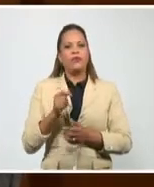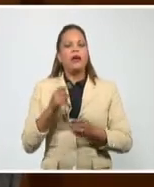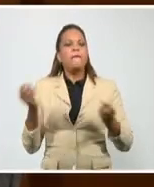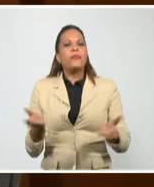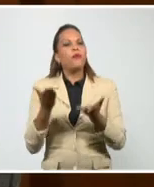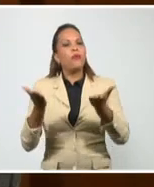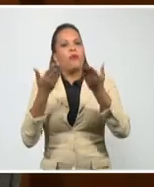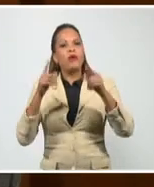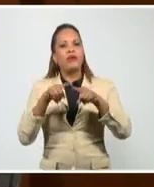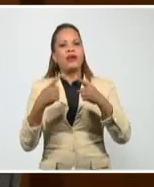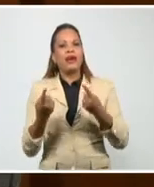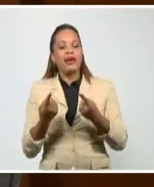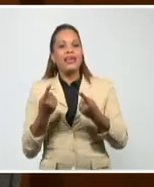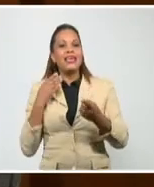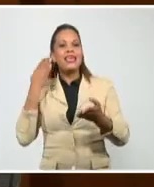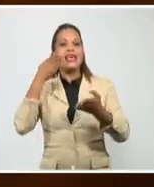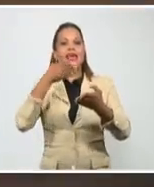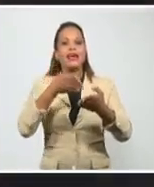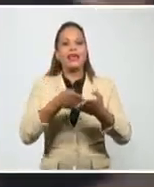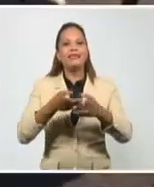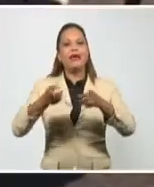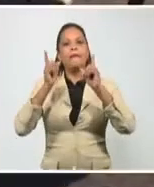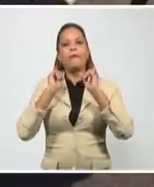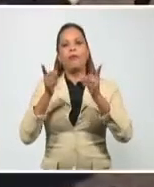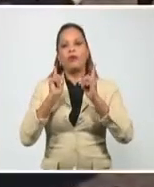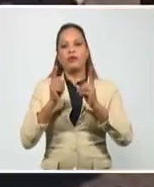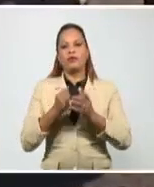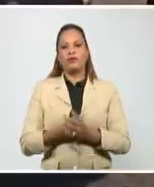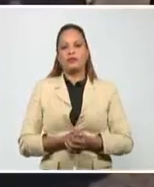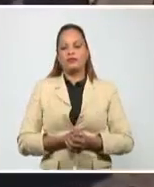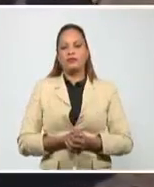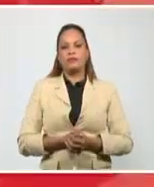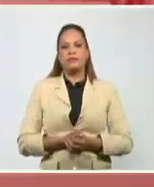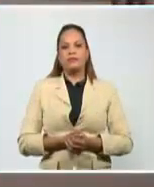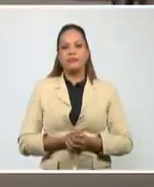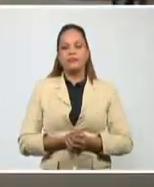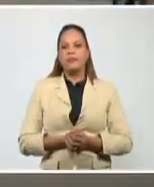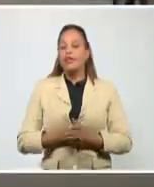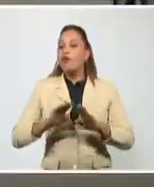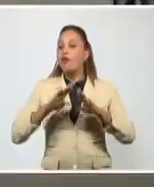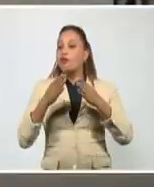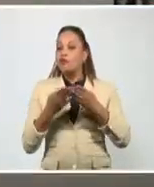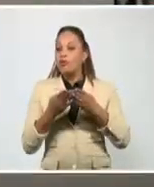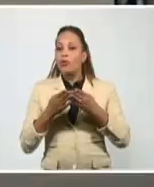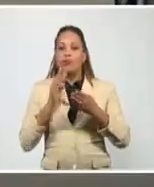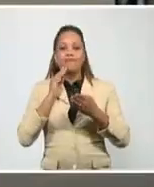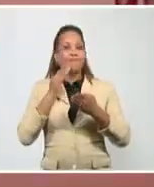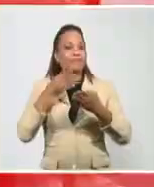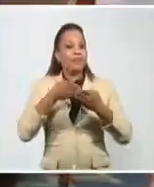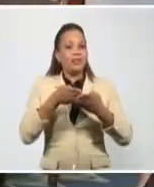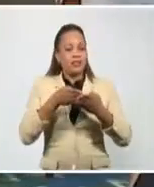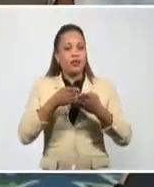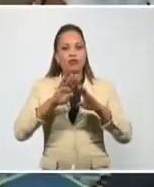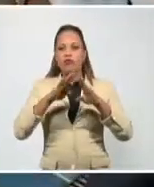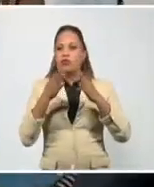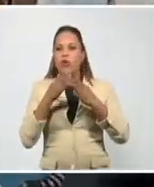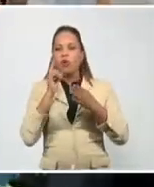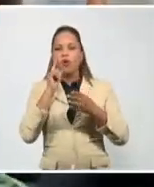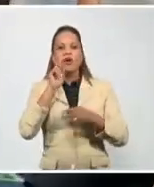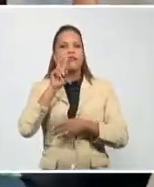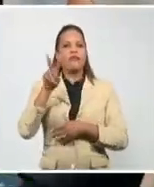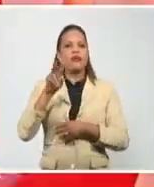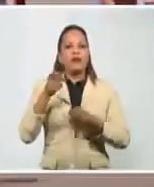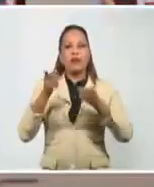de injerencia política. Con toda intención, sus iniciativas aparecen en contextos